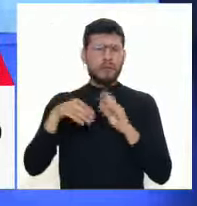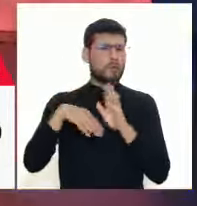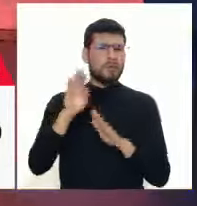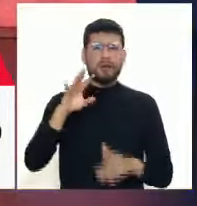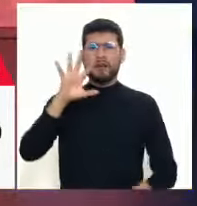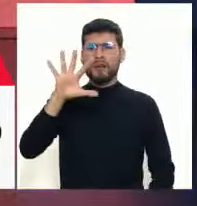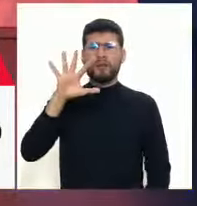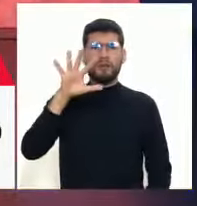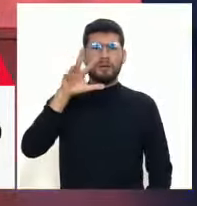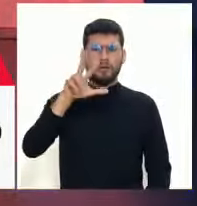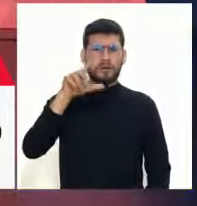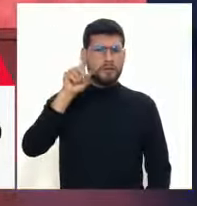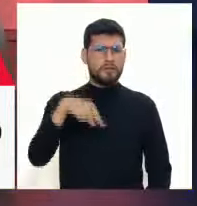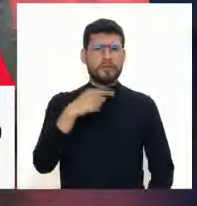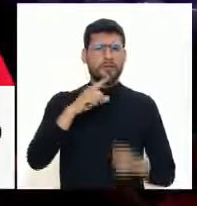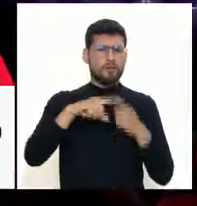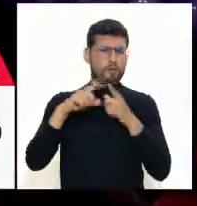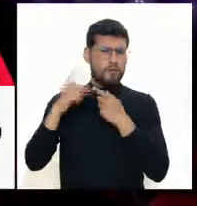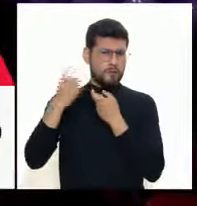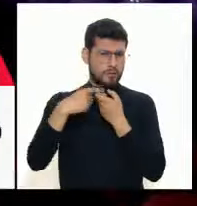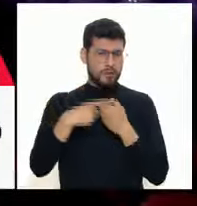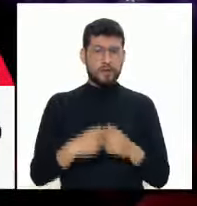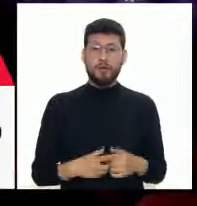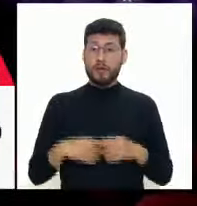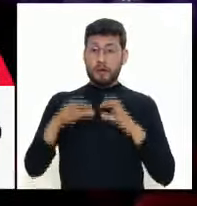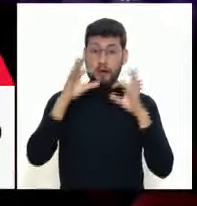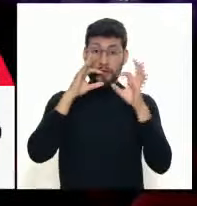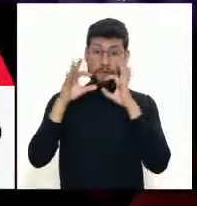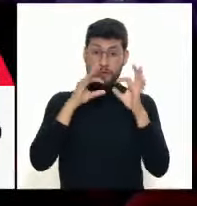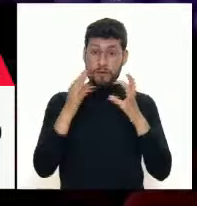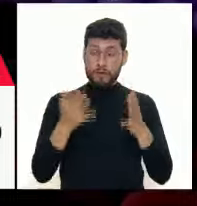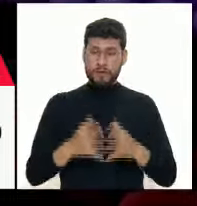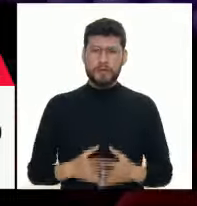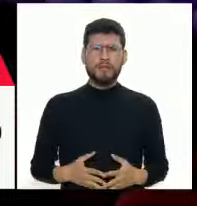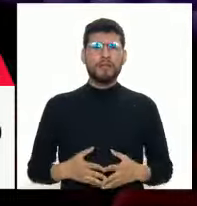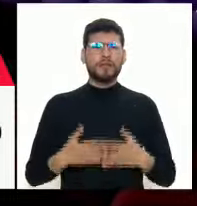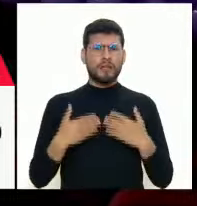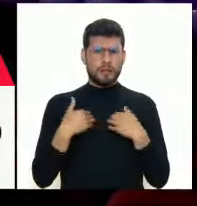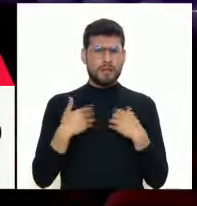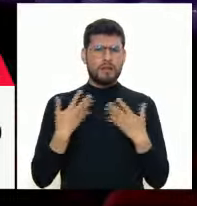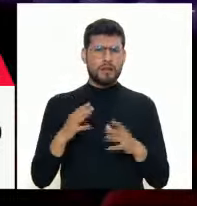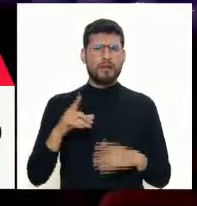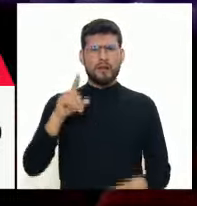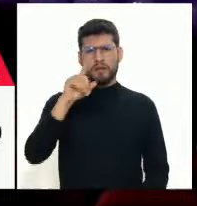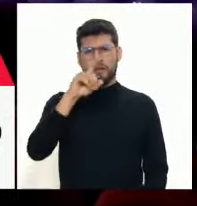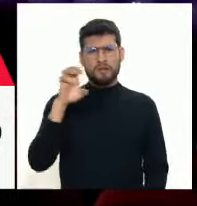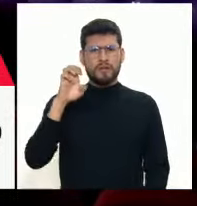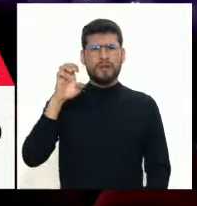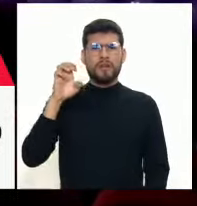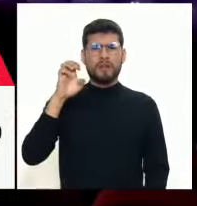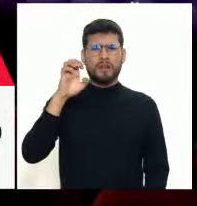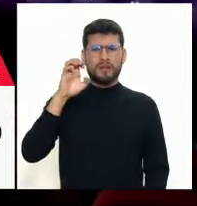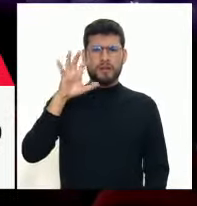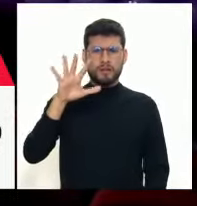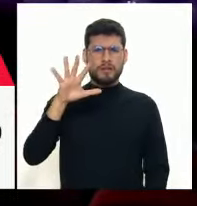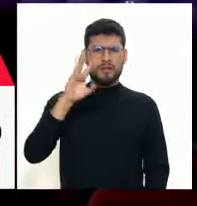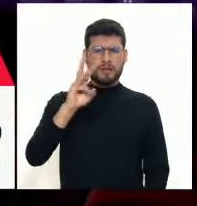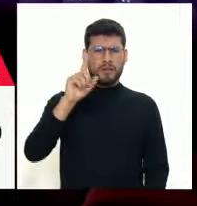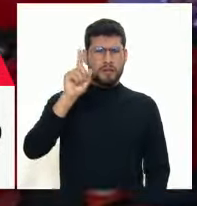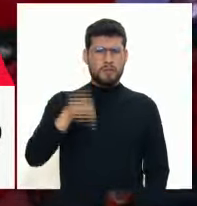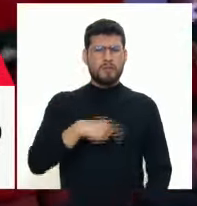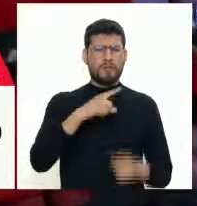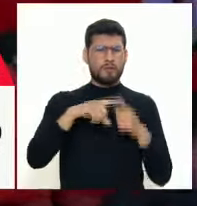de 53 mil seguidores y en el Facebook ya alcanza los 156